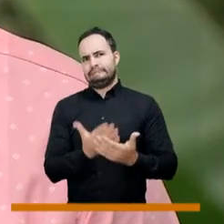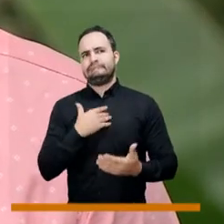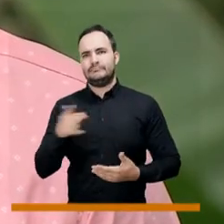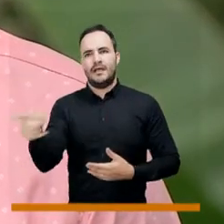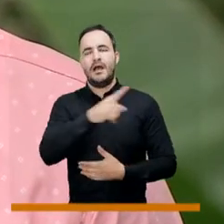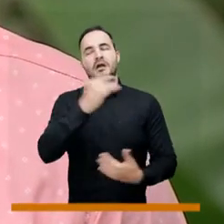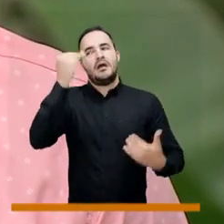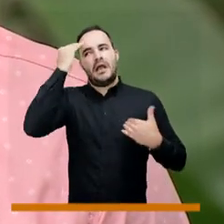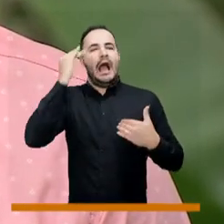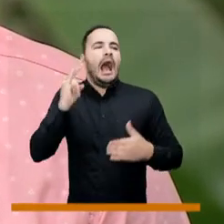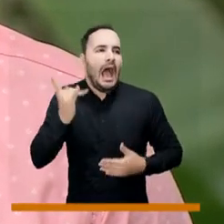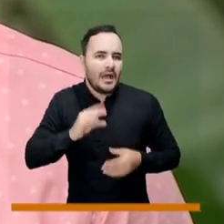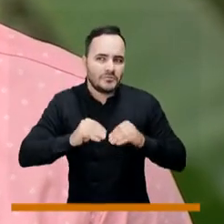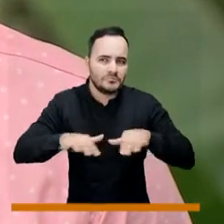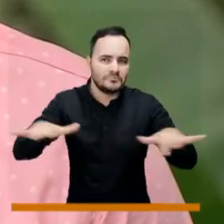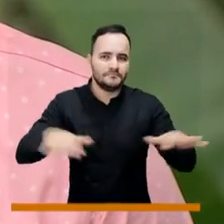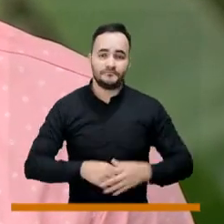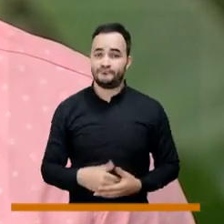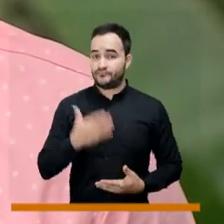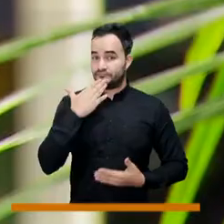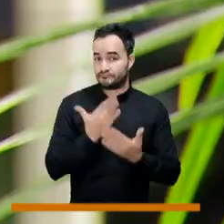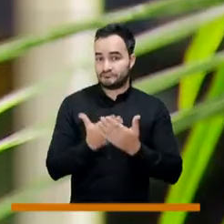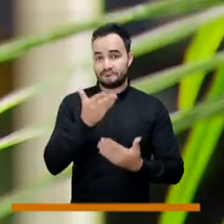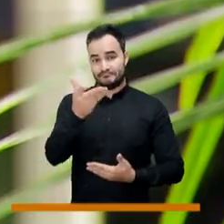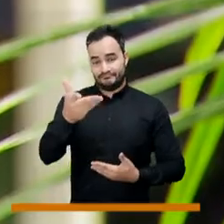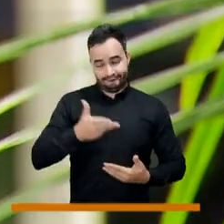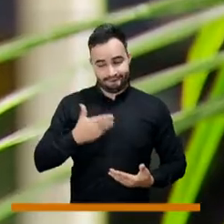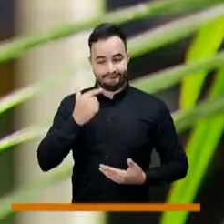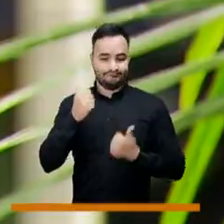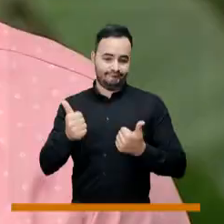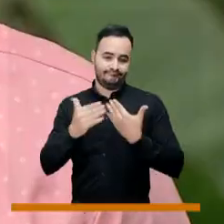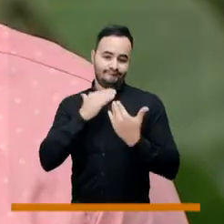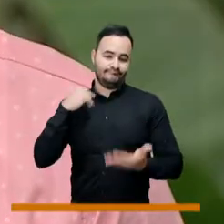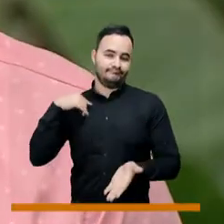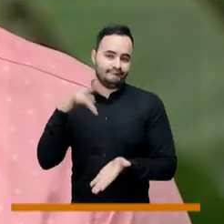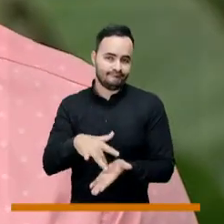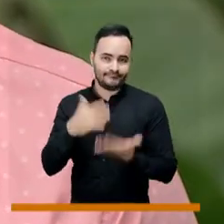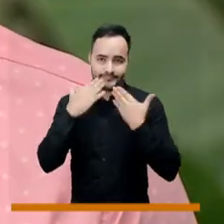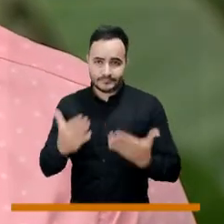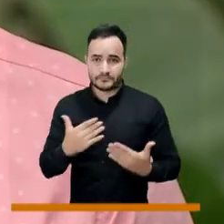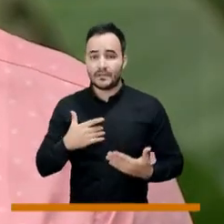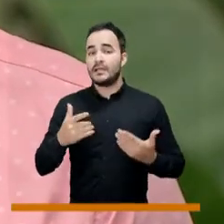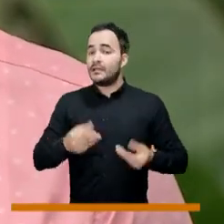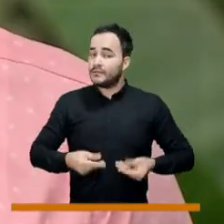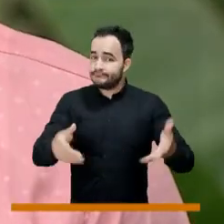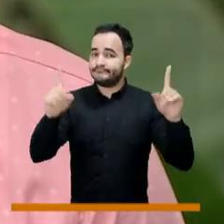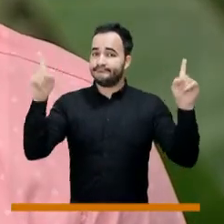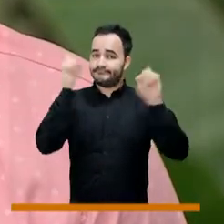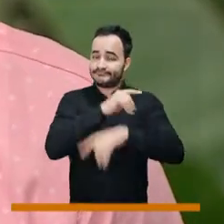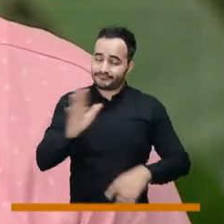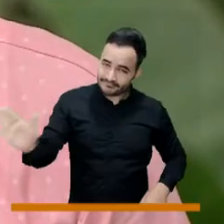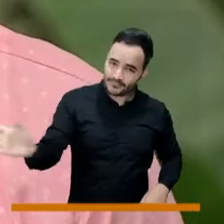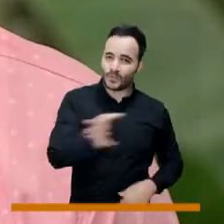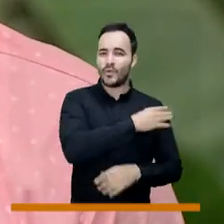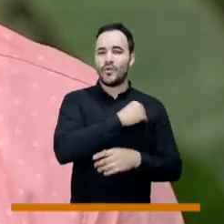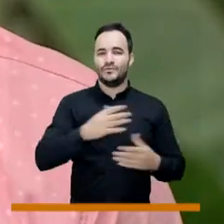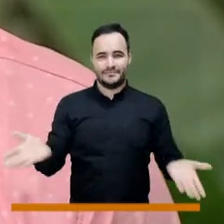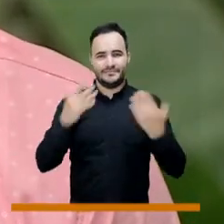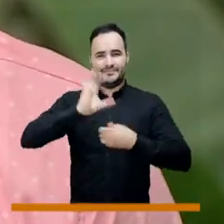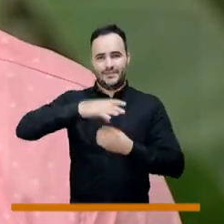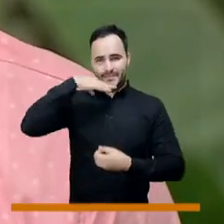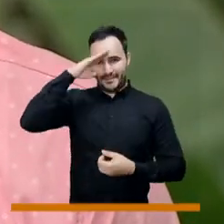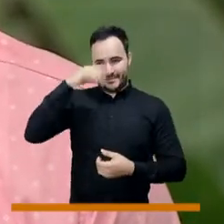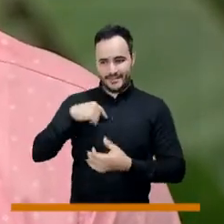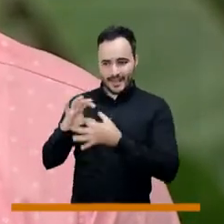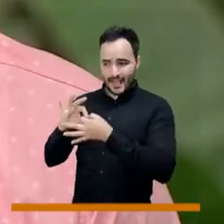artístico y cultural y generar algo de conciencia también con nuestra audiencia. Bueno, no, muchas gracias a ustedes por invitarnos, y les queda la invitación